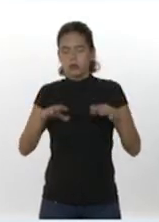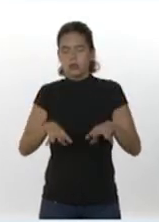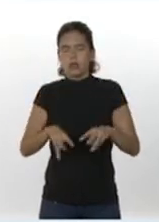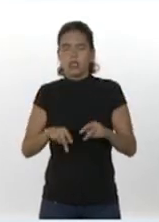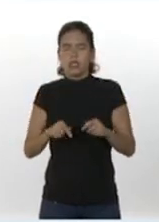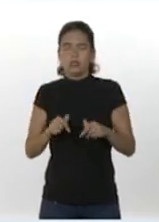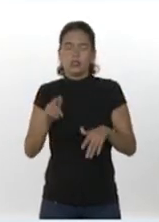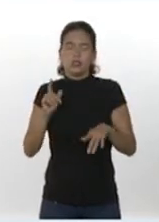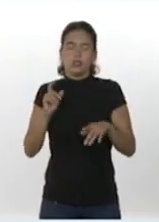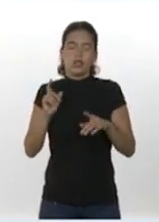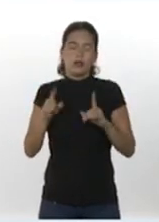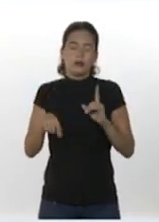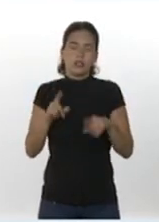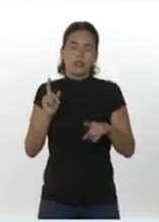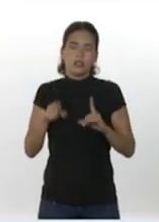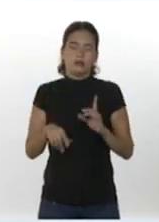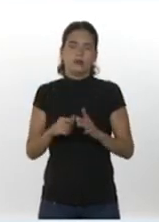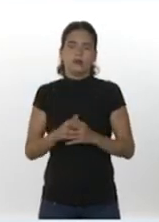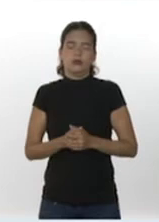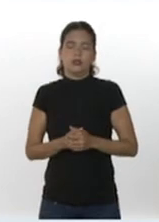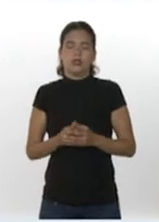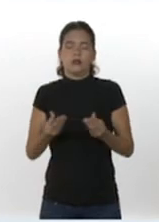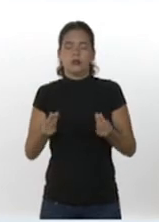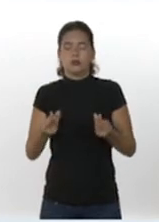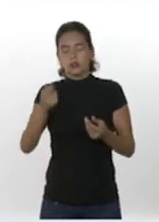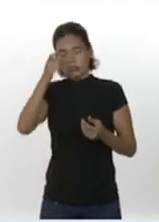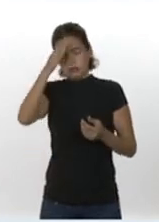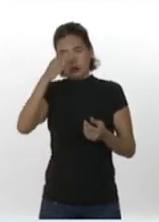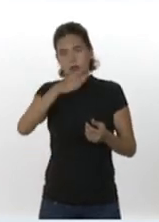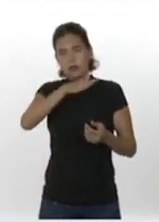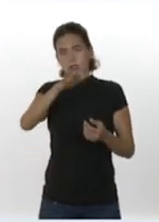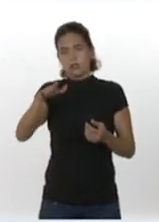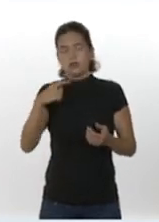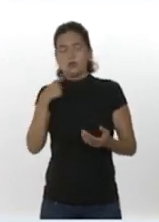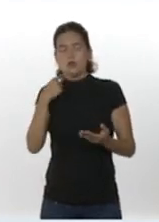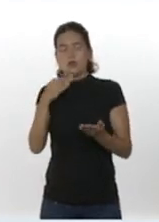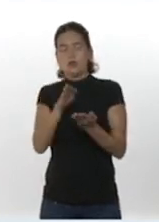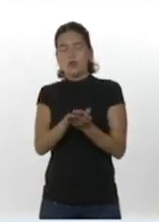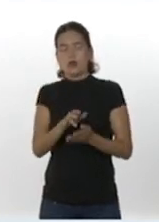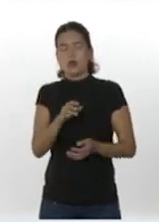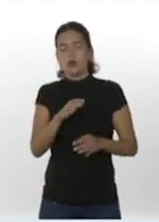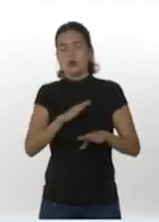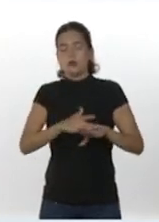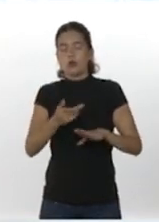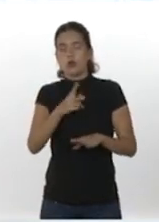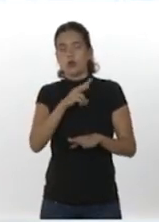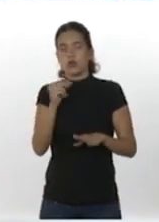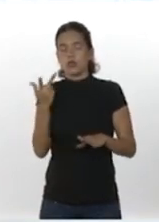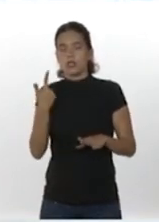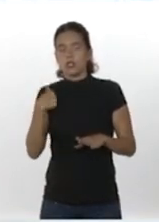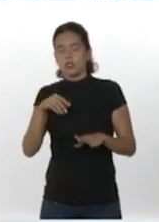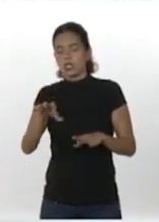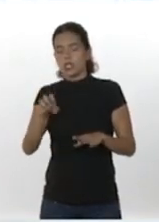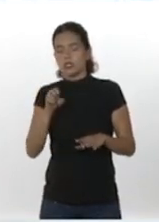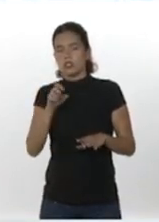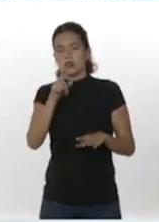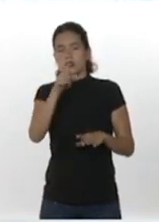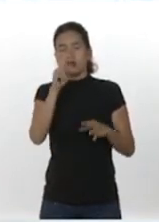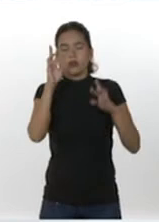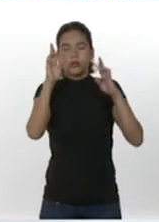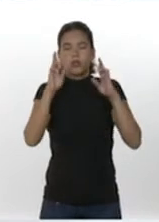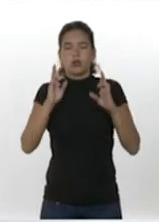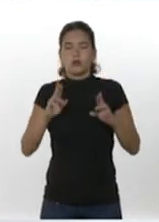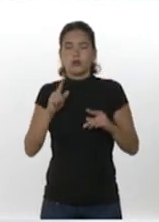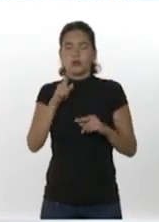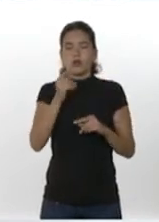algunas oportunidades. Y que, bueno, gran cantidad de la población muere precisamente por no tener los accesos a estos recursos. Entonces,